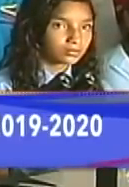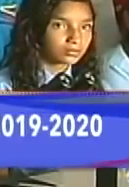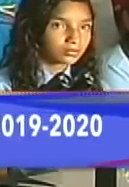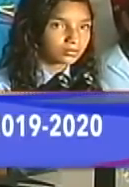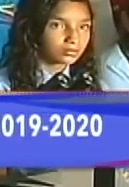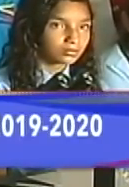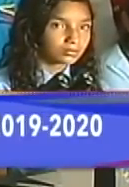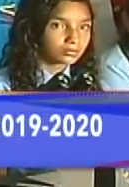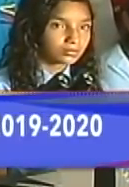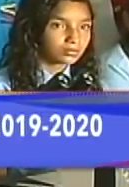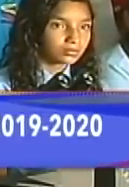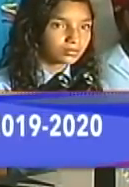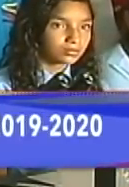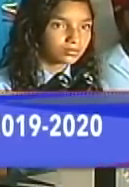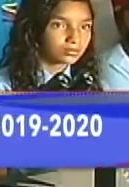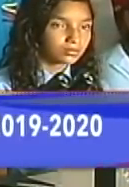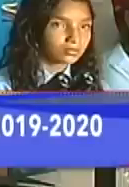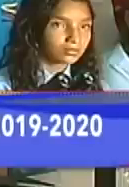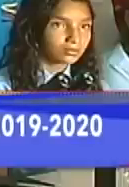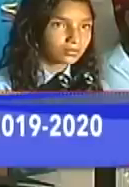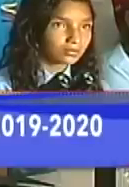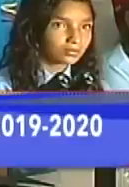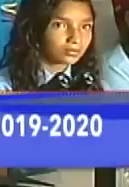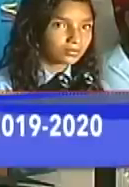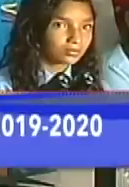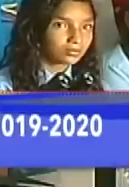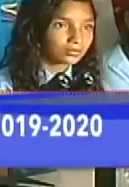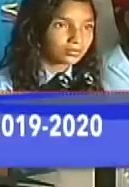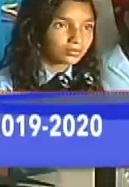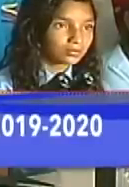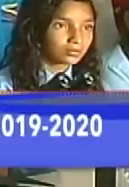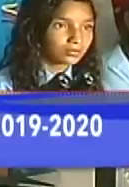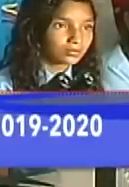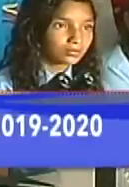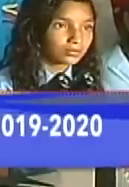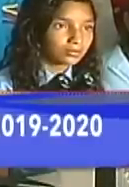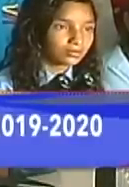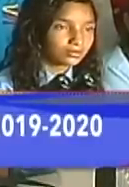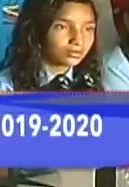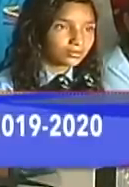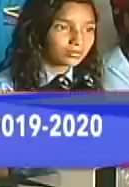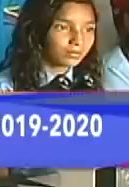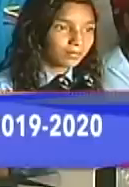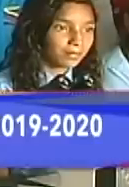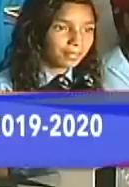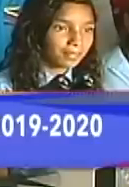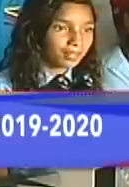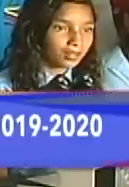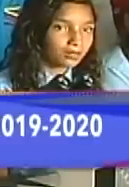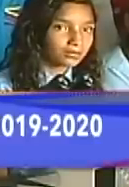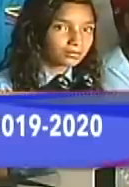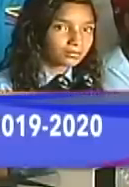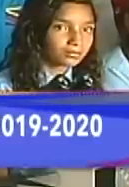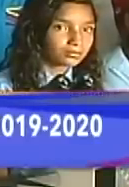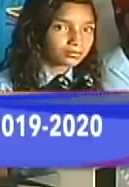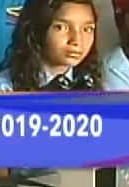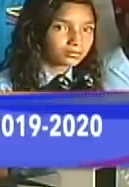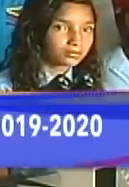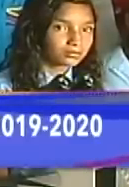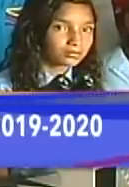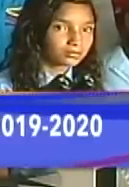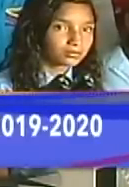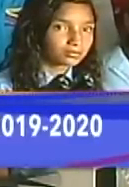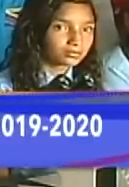le damos mucho la gracia también estamos de gracias a nuestro gobernador héctor rodríguez que en su campaña nosotros éste le